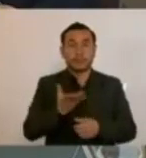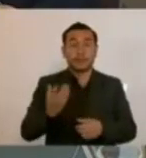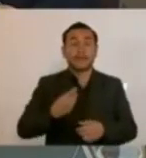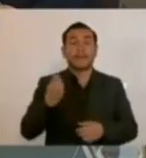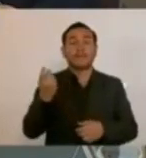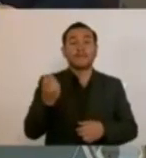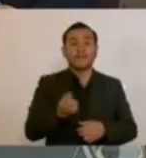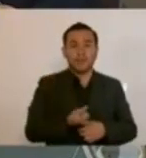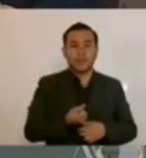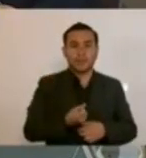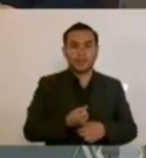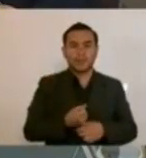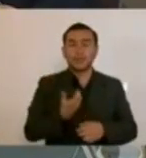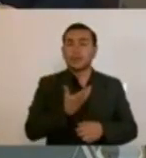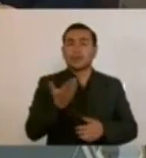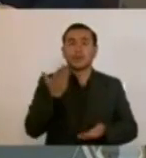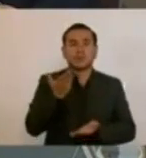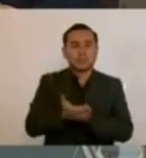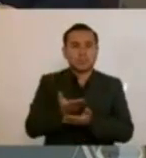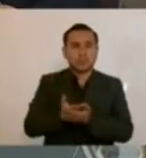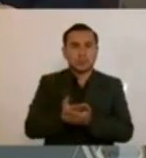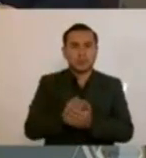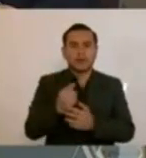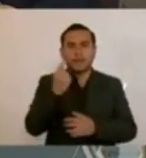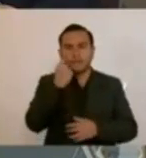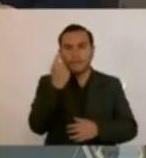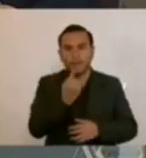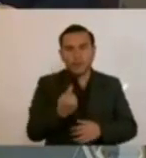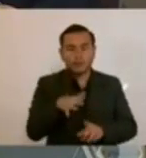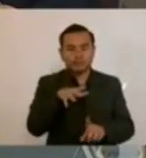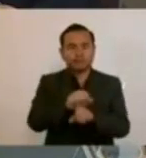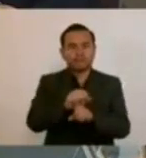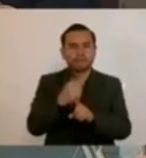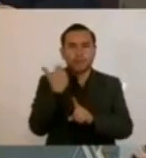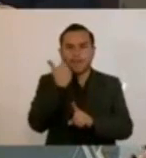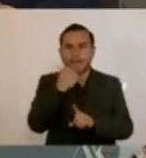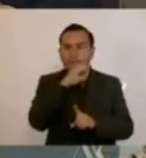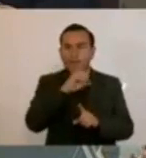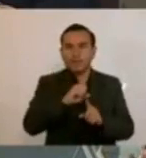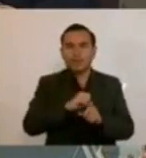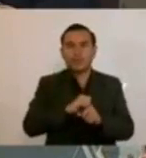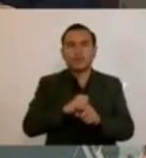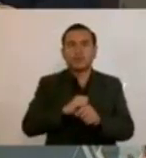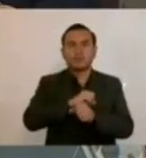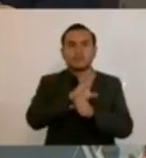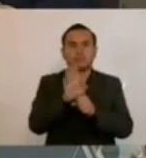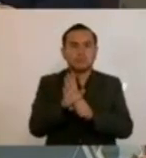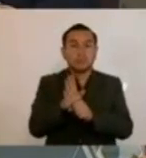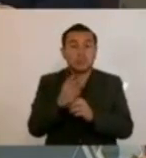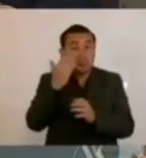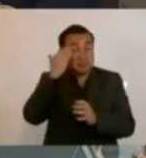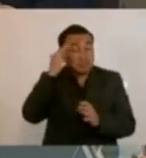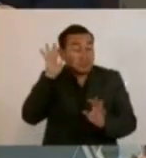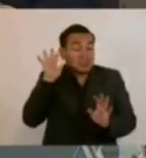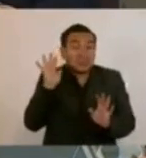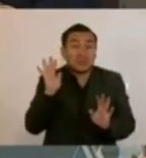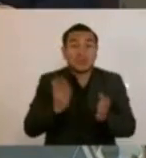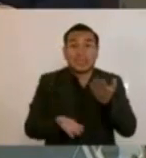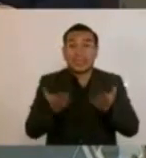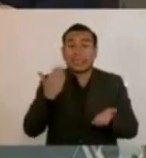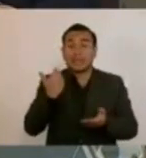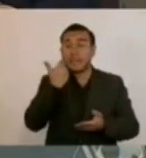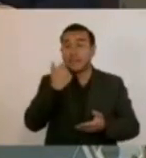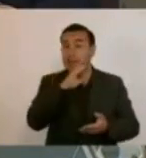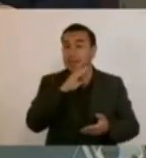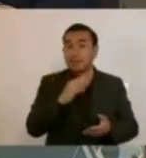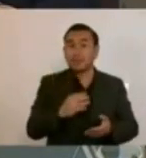buena proporción el control y la búsqueda de casos que, como usted plantea, es probable que esté circulando en algún punto, nadie puede decirlo, pero lo más